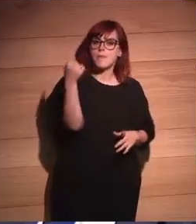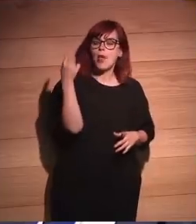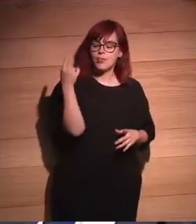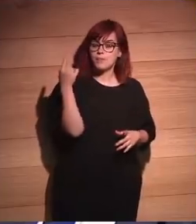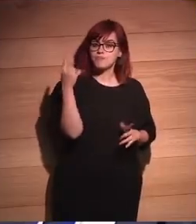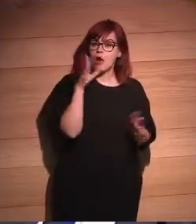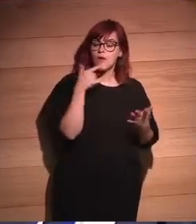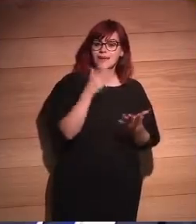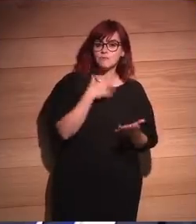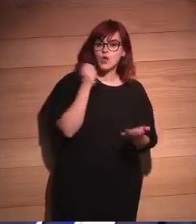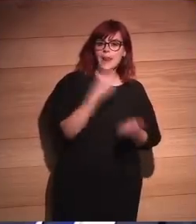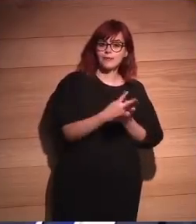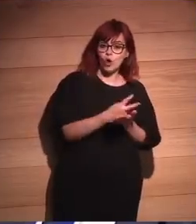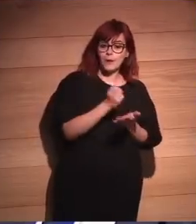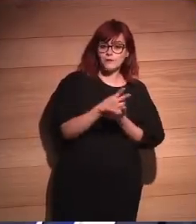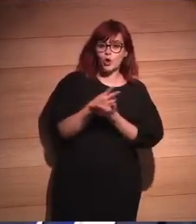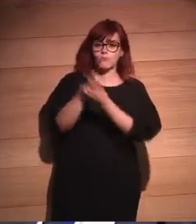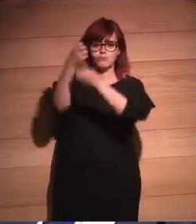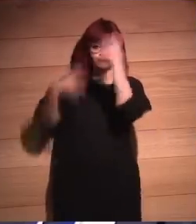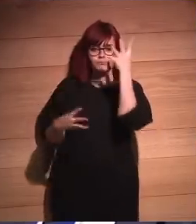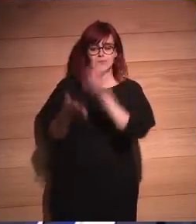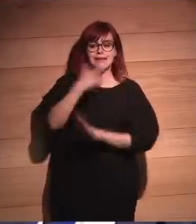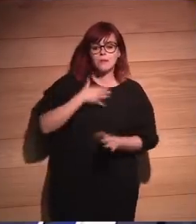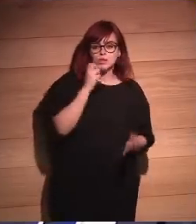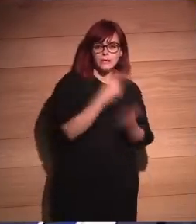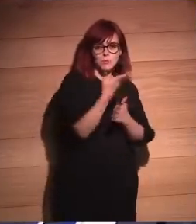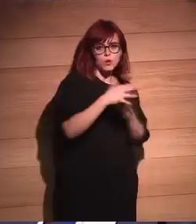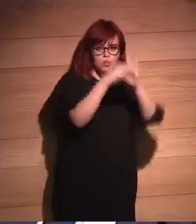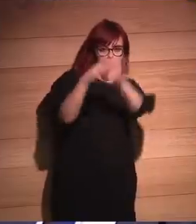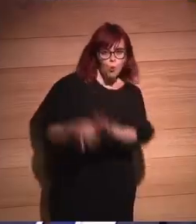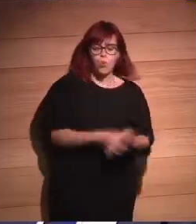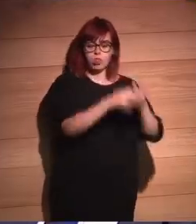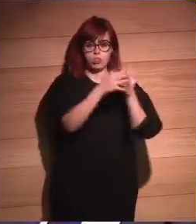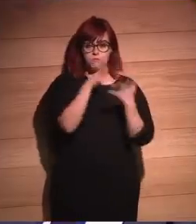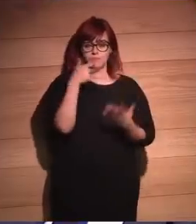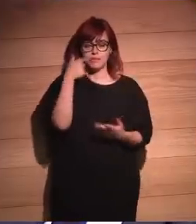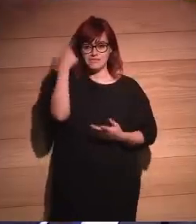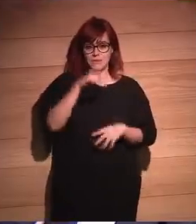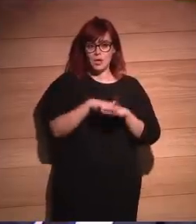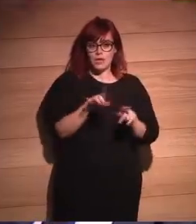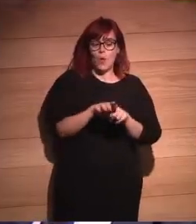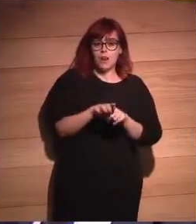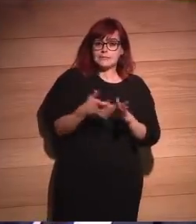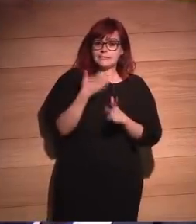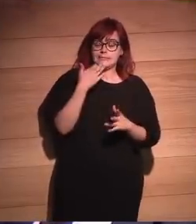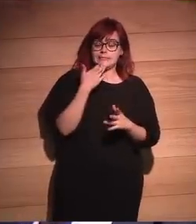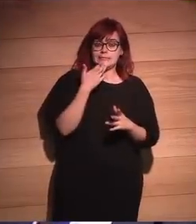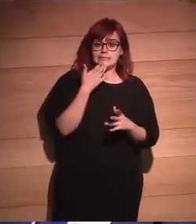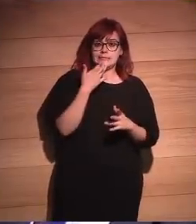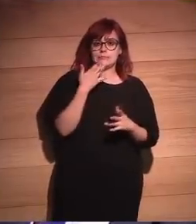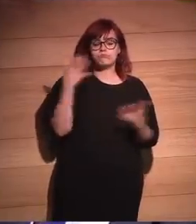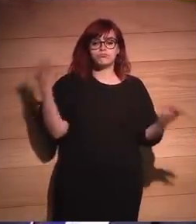y el reto es abordar el resto de los retos manteniendo esa unidad, ¿no? Porque, bueno, muerto el perro se acabó la rabia, ¿no?